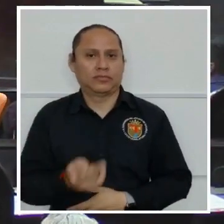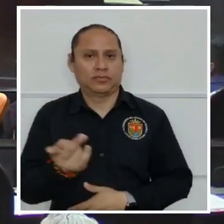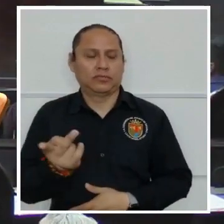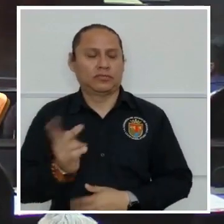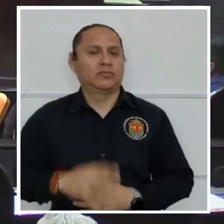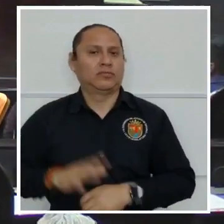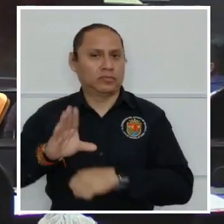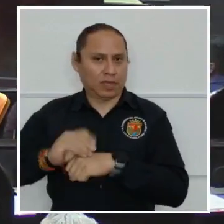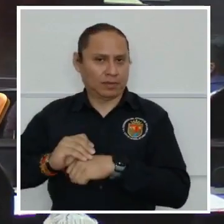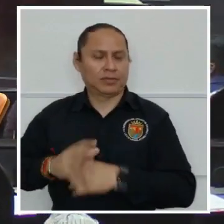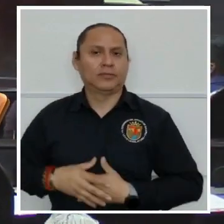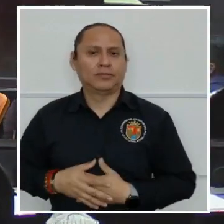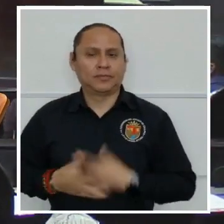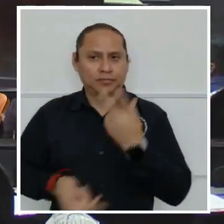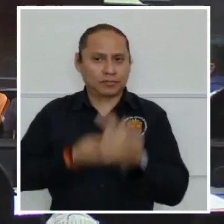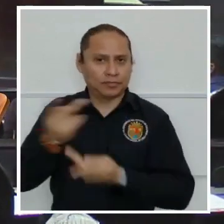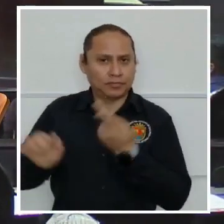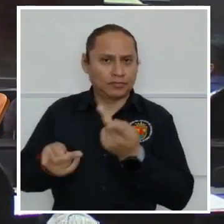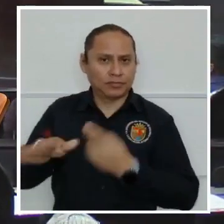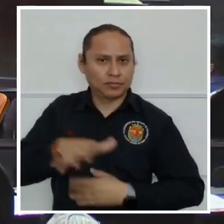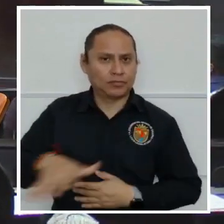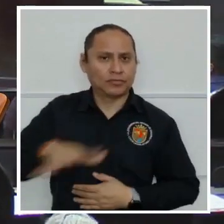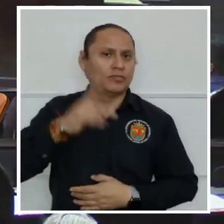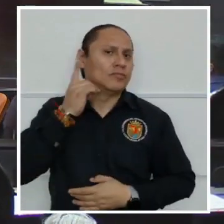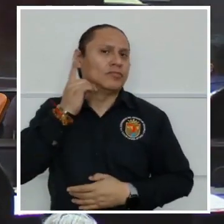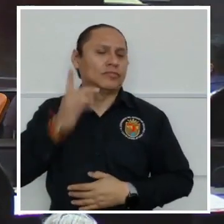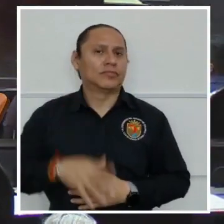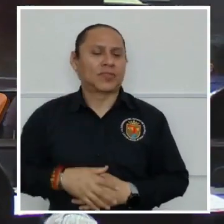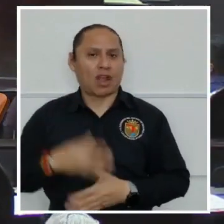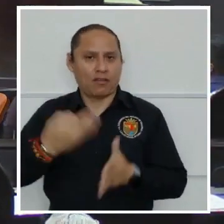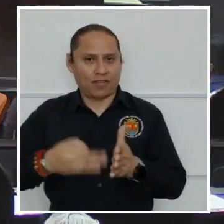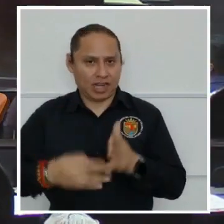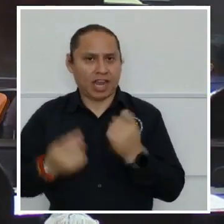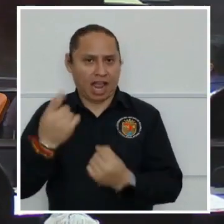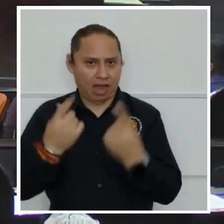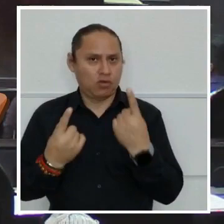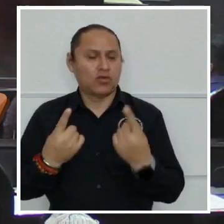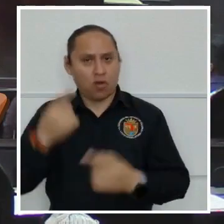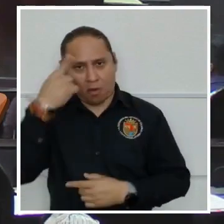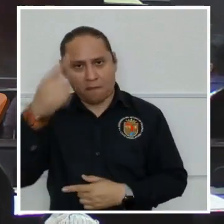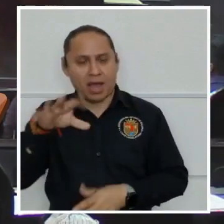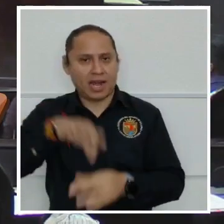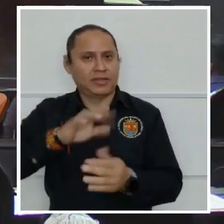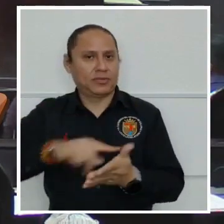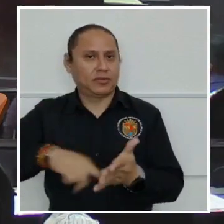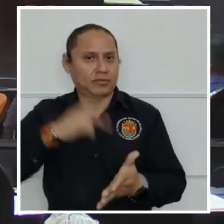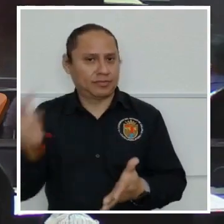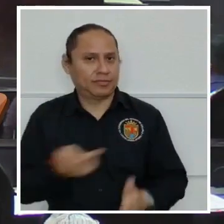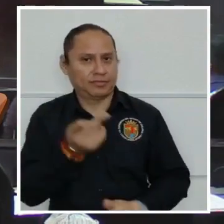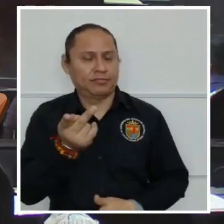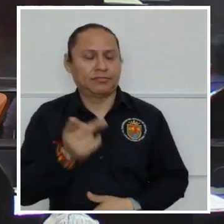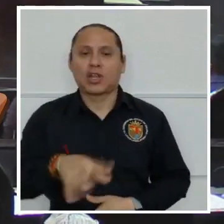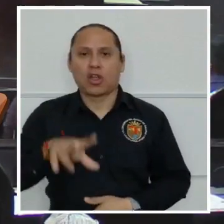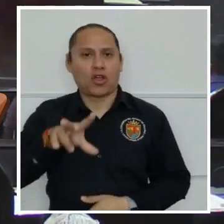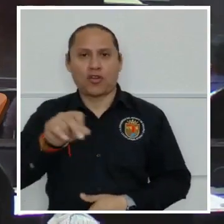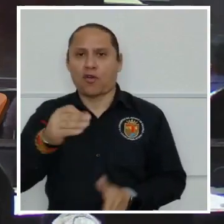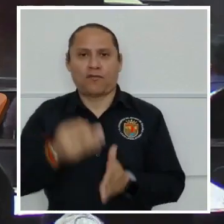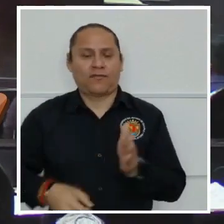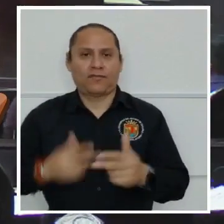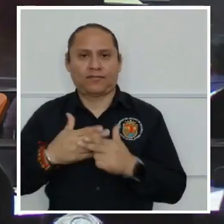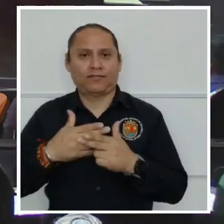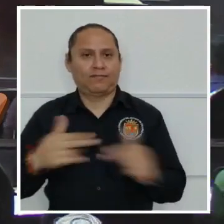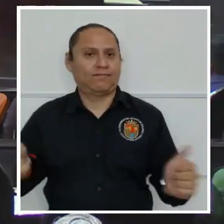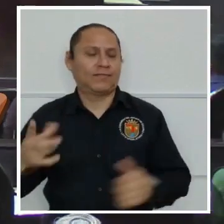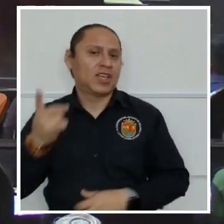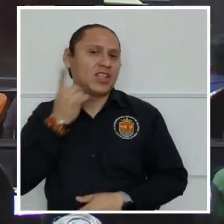permiso, diputada, se pregunta a la Honorable Asamblea si falta algún legislador por emitir su voto. No falta ningún